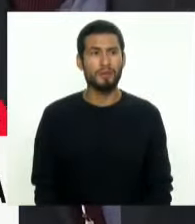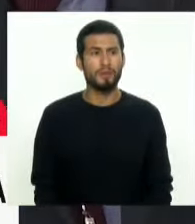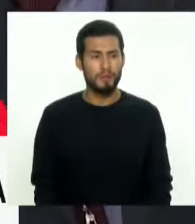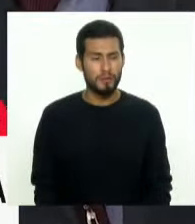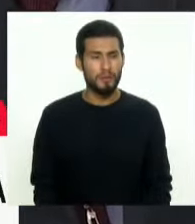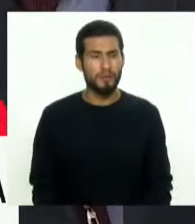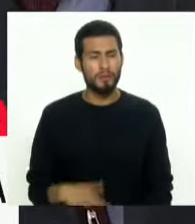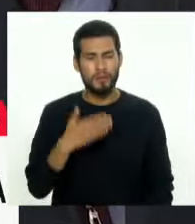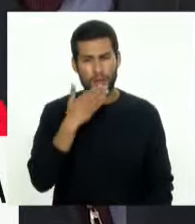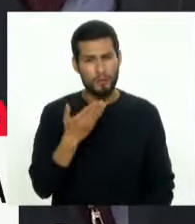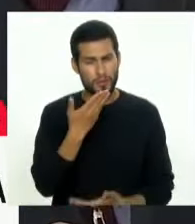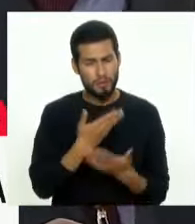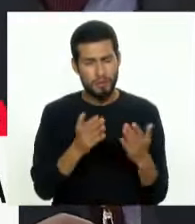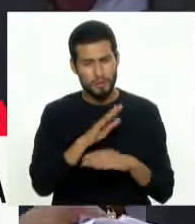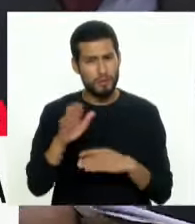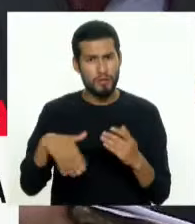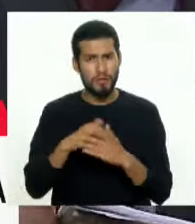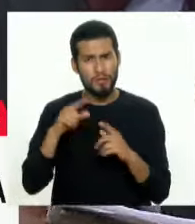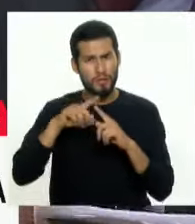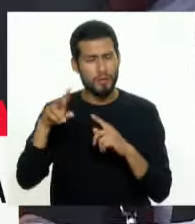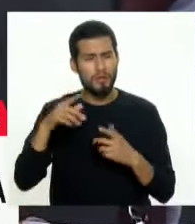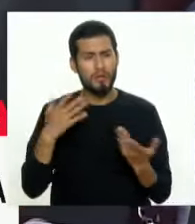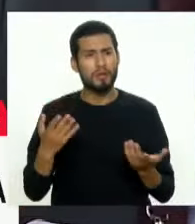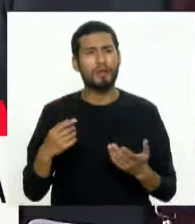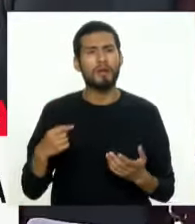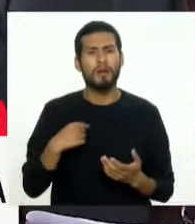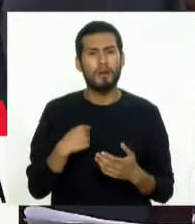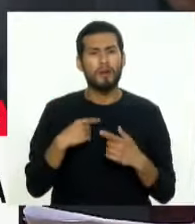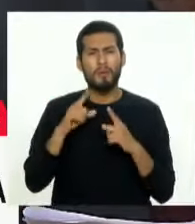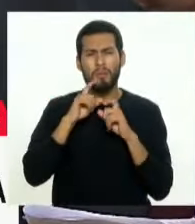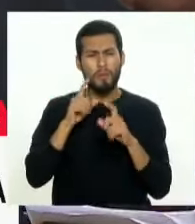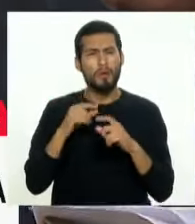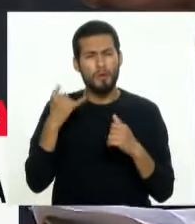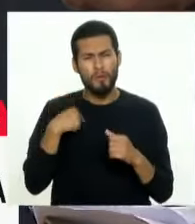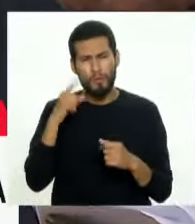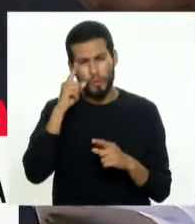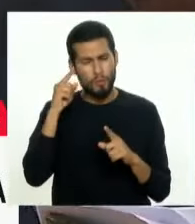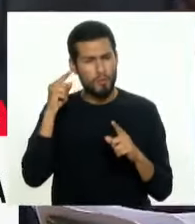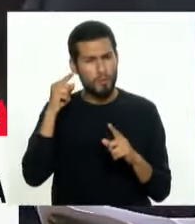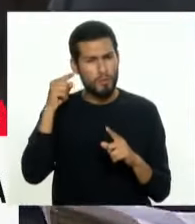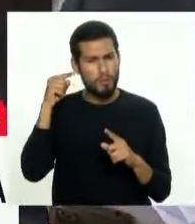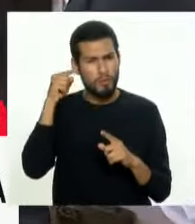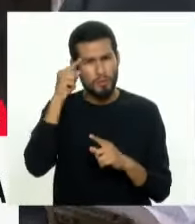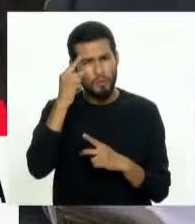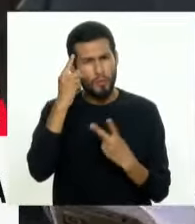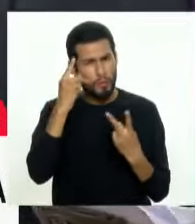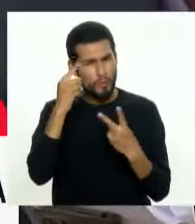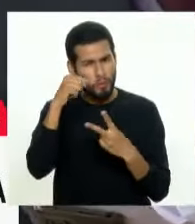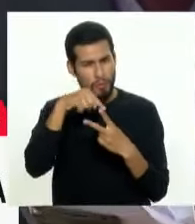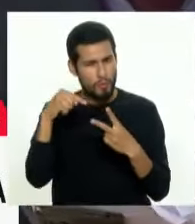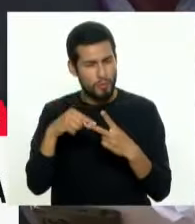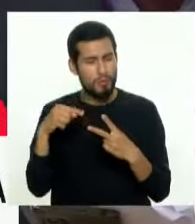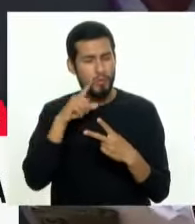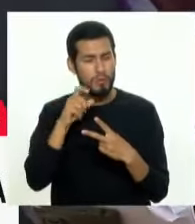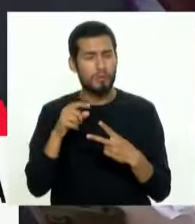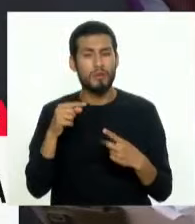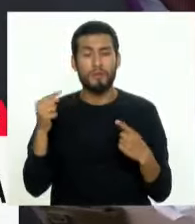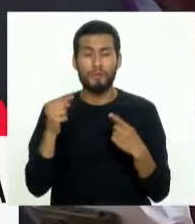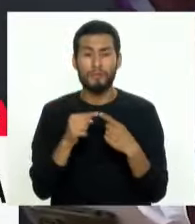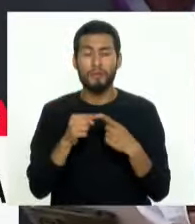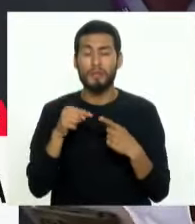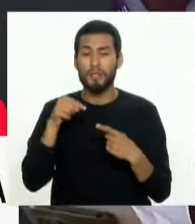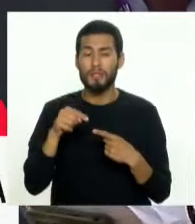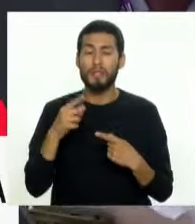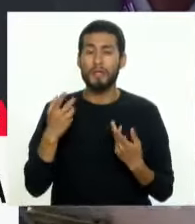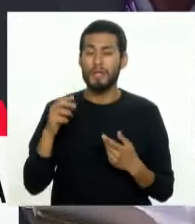Buenas tardes, ¿verdad? Para todos, para Willax Televisión en realidad. Bueno, hay muchas preguntas, voy a concentrarme solo en dos consultas. En principio, el